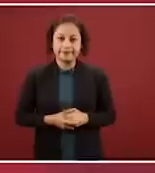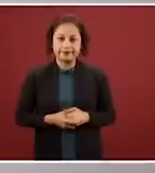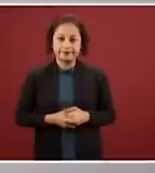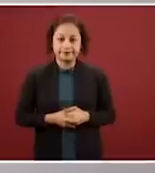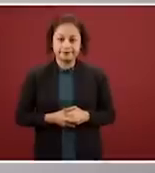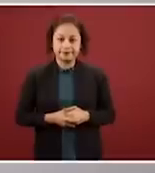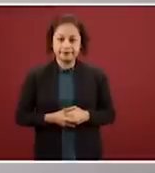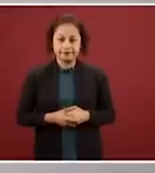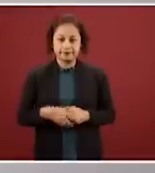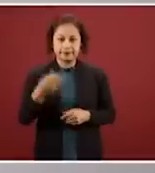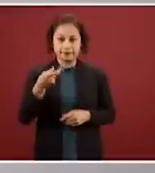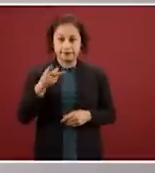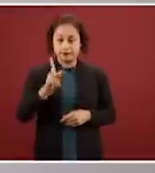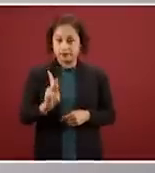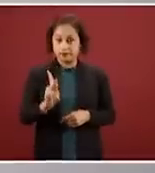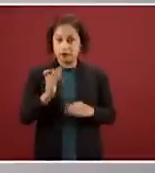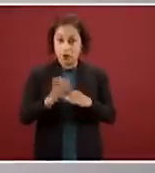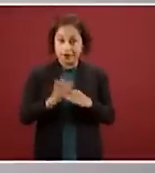Pero hay que aprovechar eso